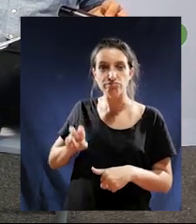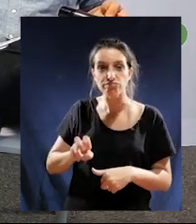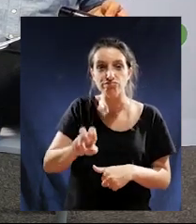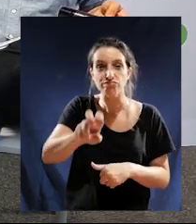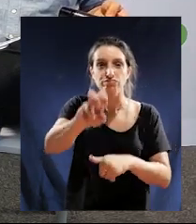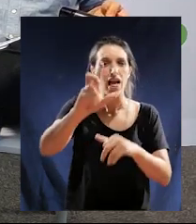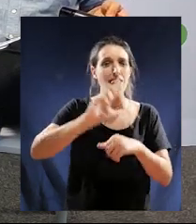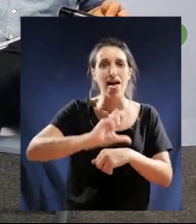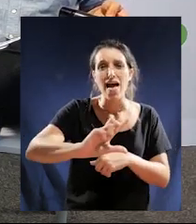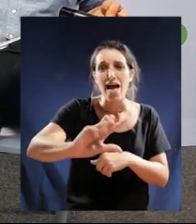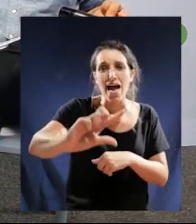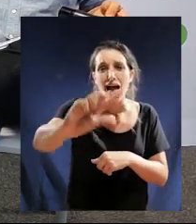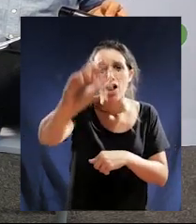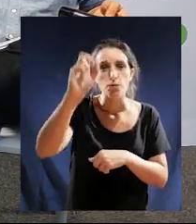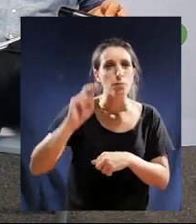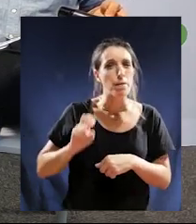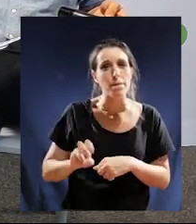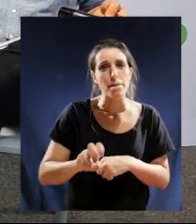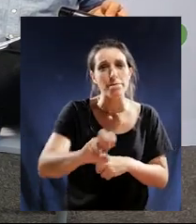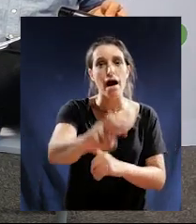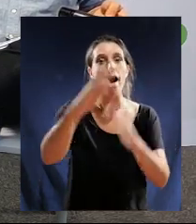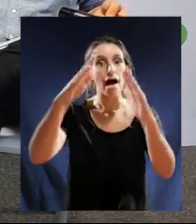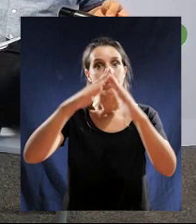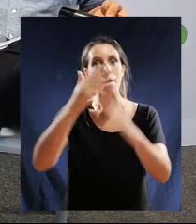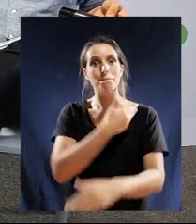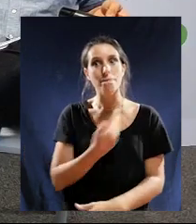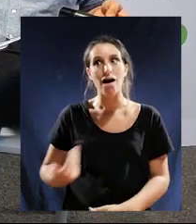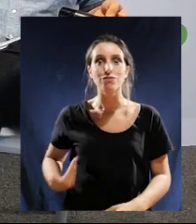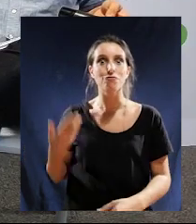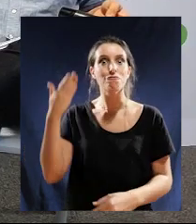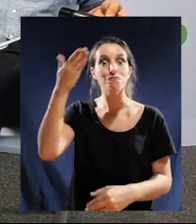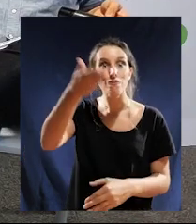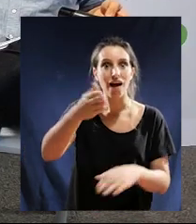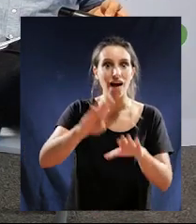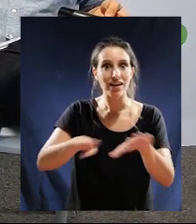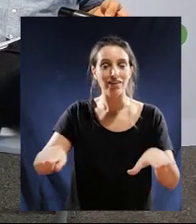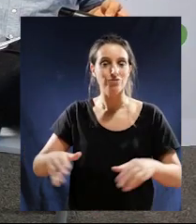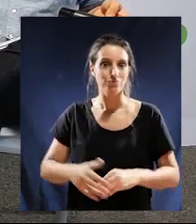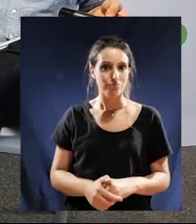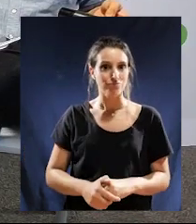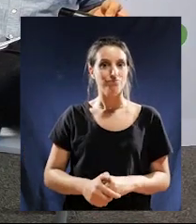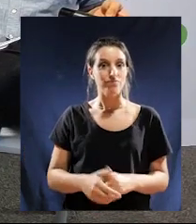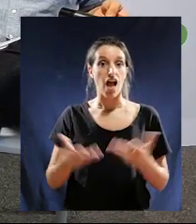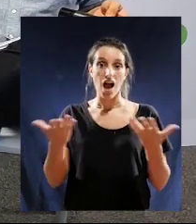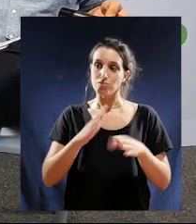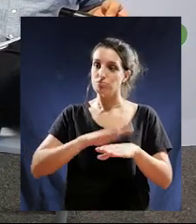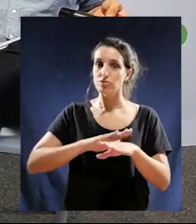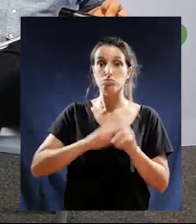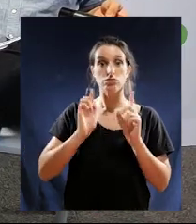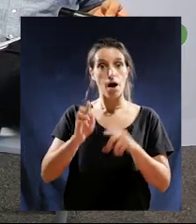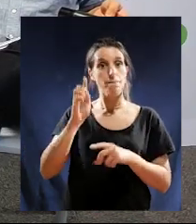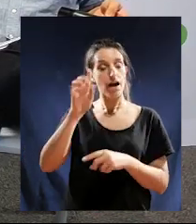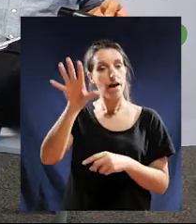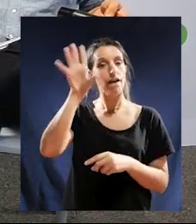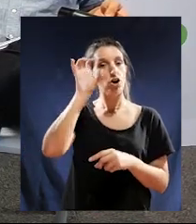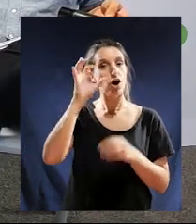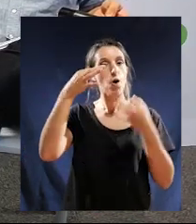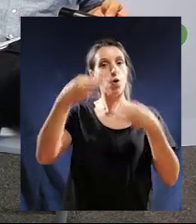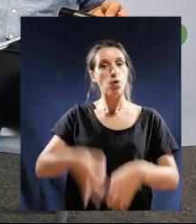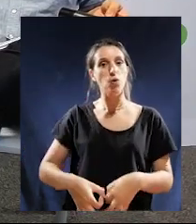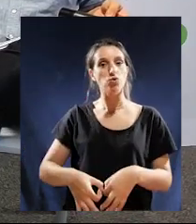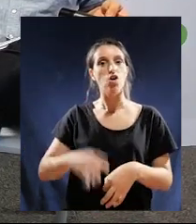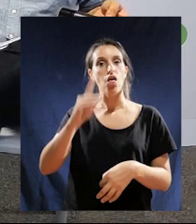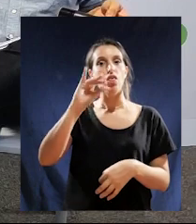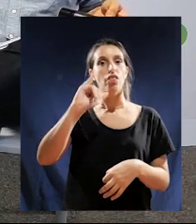alejado de la campaña y se había hecho presente a veces capaz que es tiempo para recordar algo que justamente con diego sino con cólera con el que trabajamos